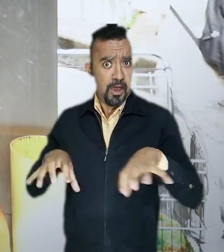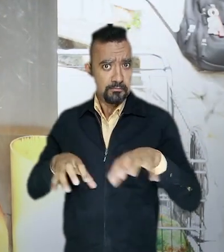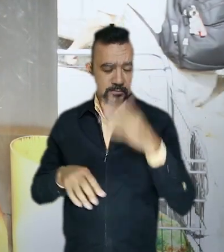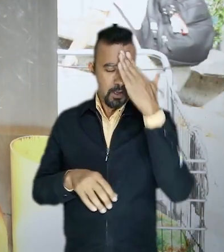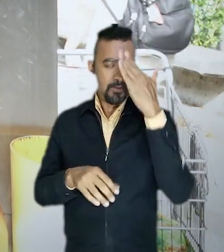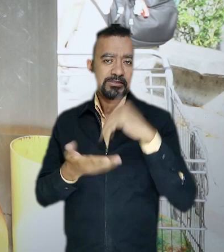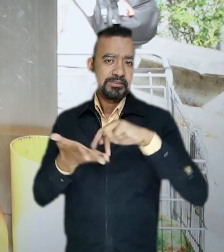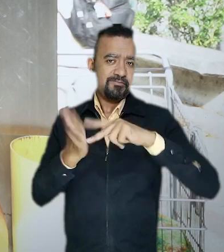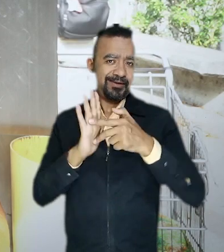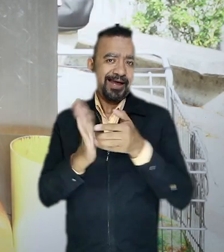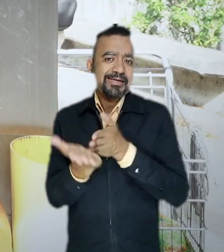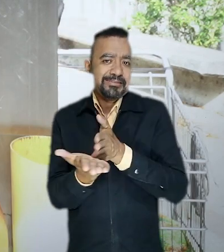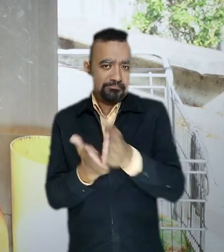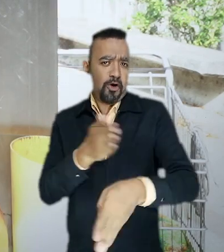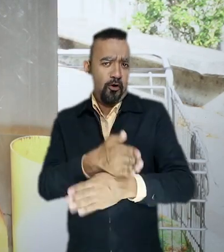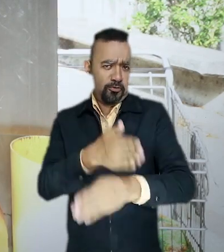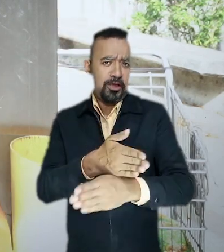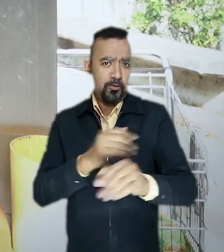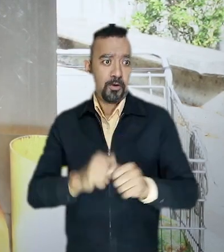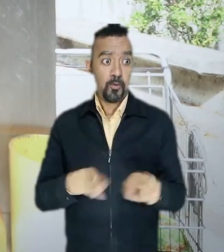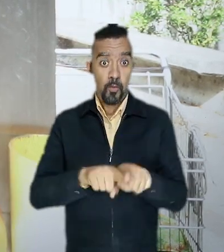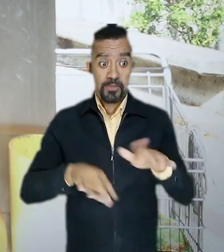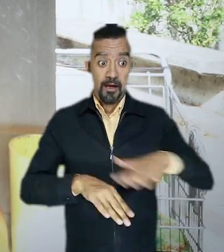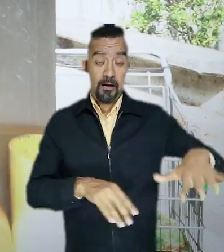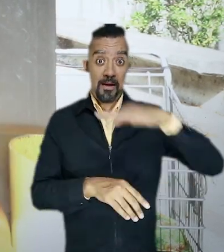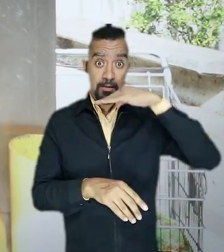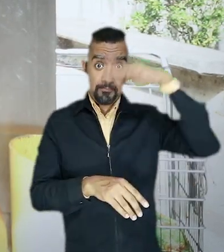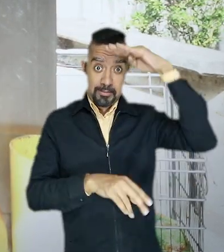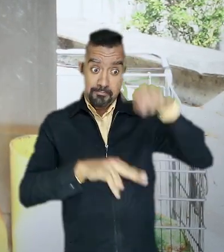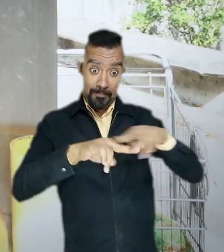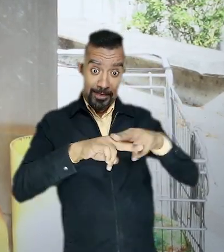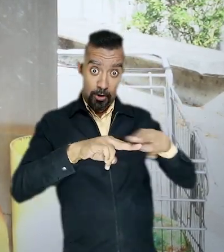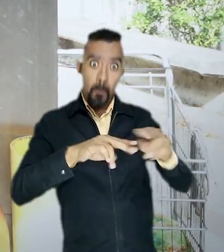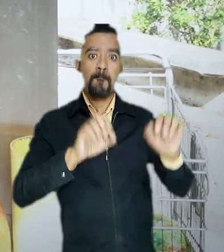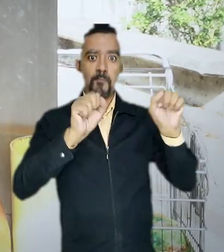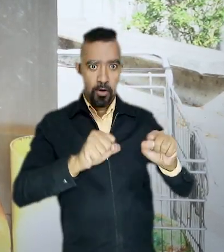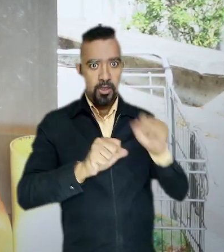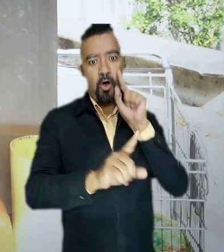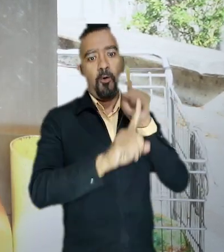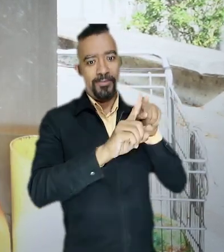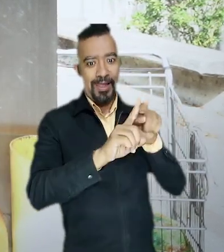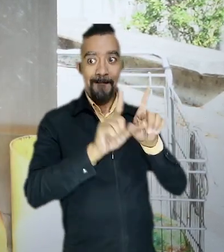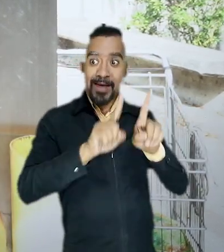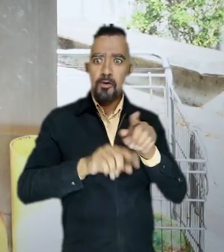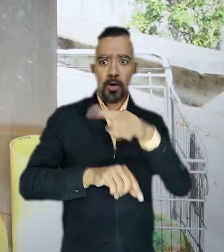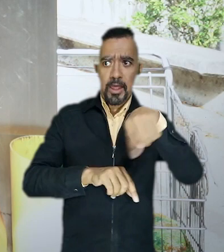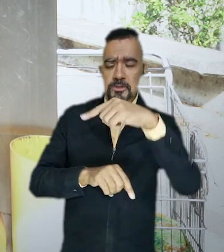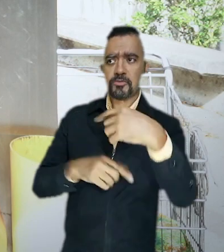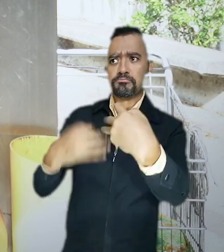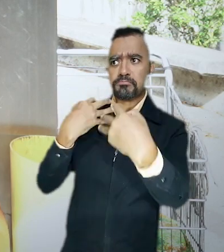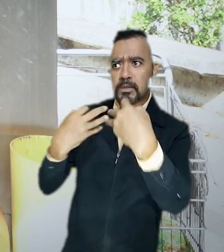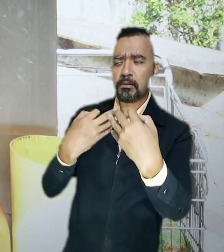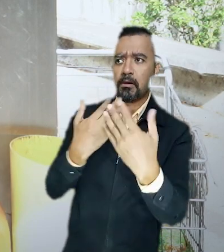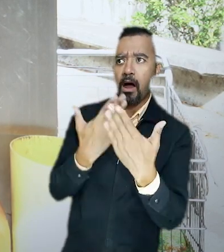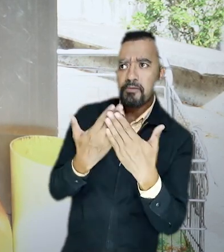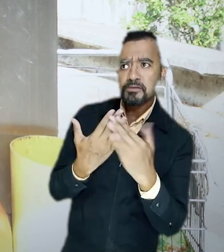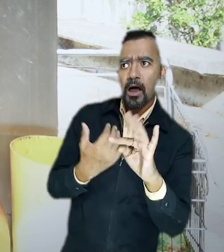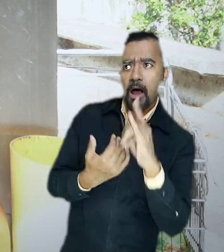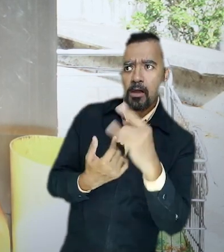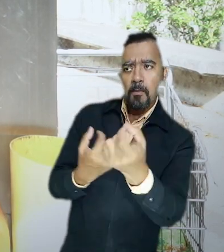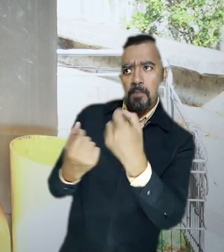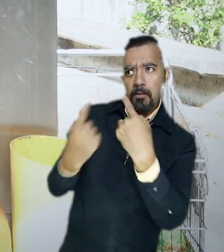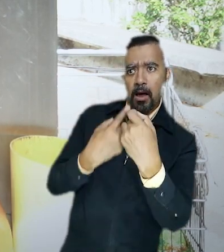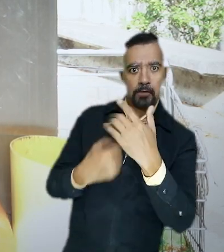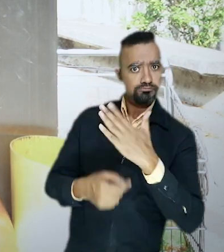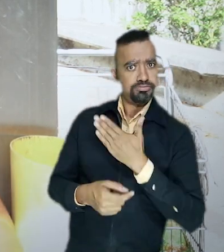es bueno, es un progreso pues como para el municipio, para la ciudad de Medellín, todo es muy bueno. Pero sí contar pues como con uno